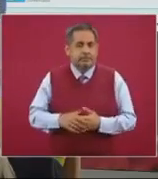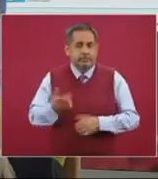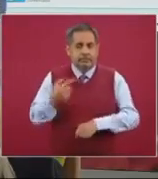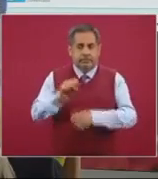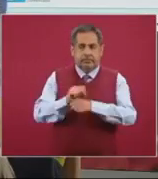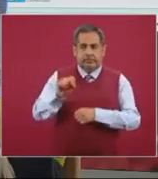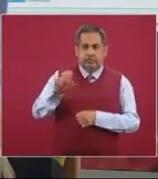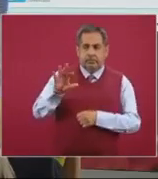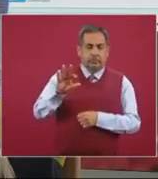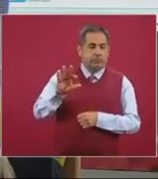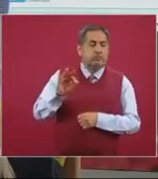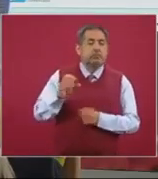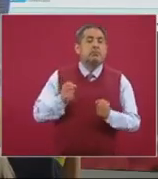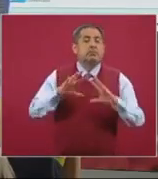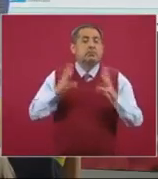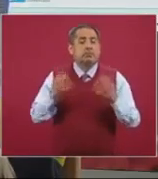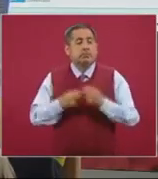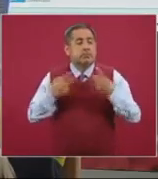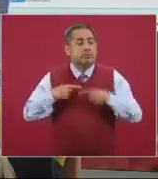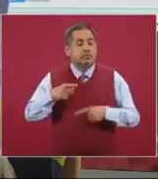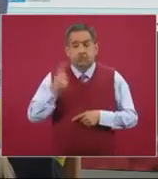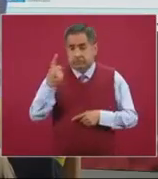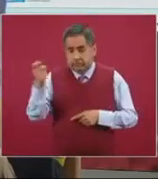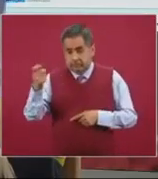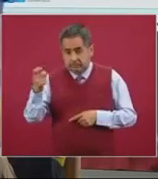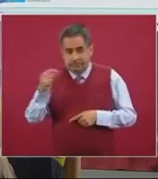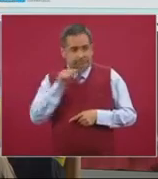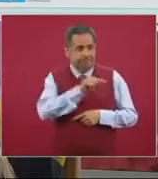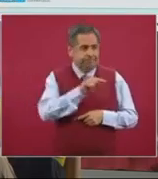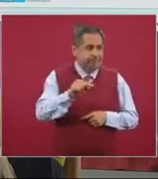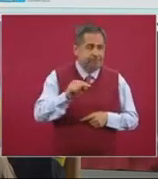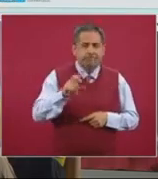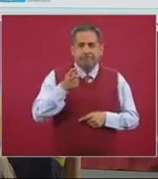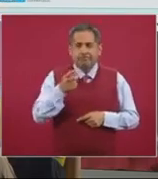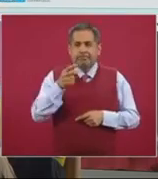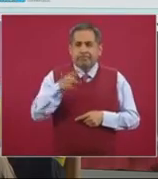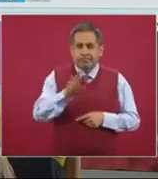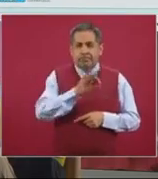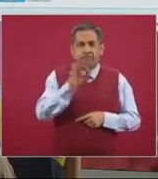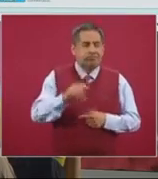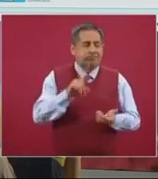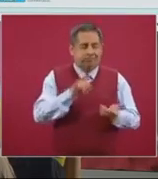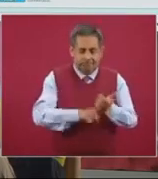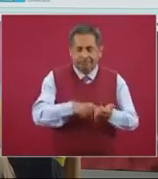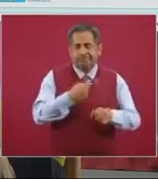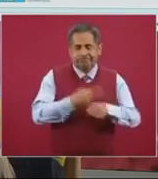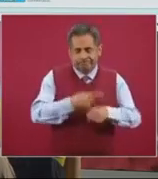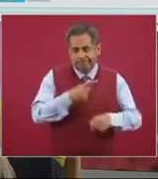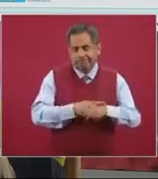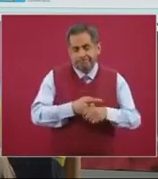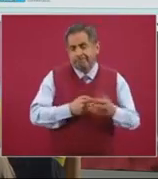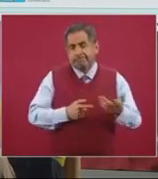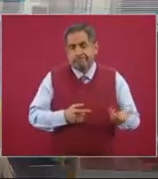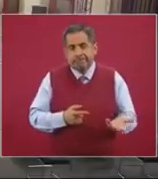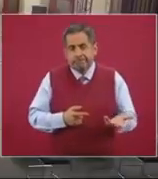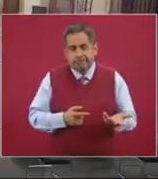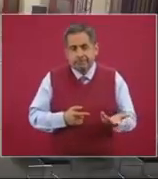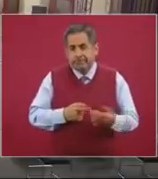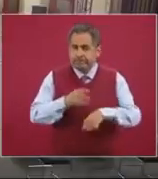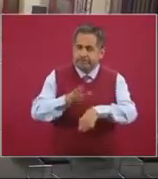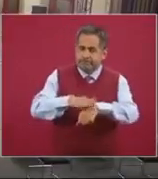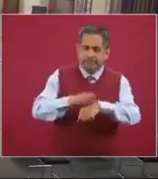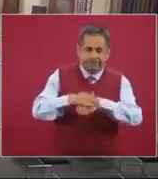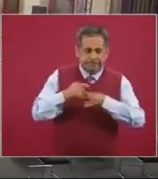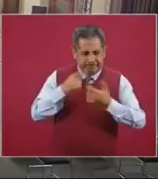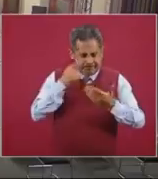semana 40, cuántas personas de cada 100 tuvieron positividad a este virus. ¿Por qué es importante este indicador? Porque en